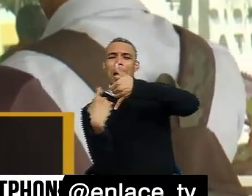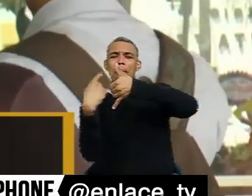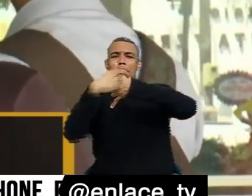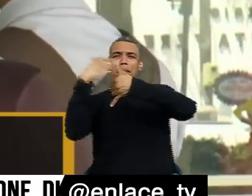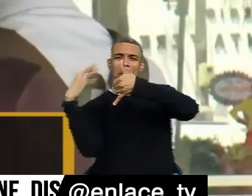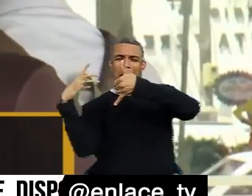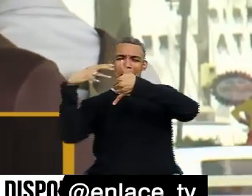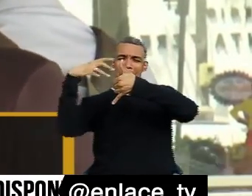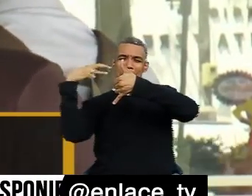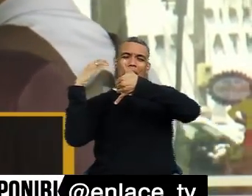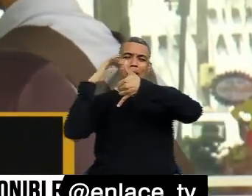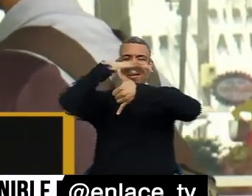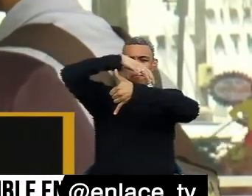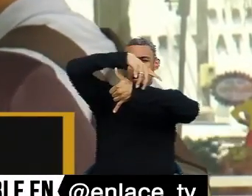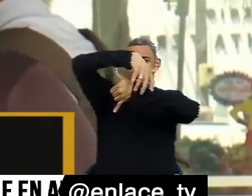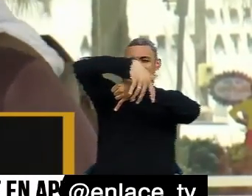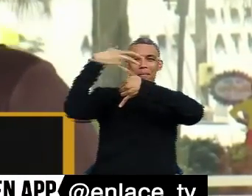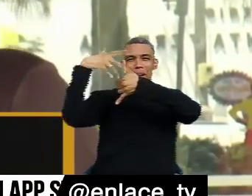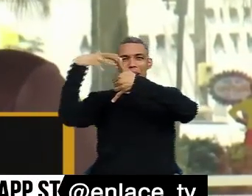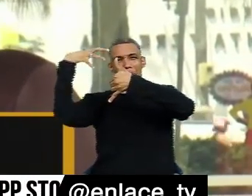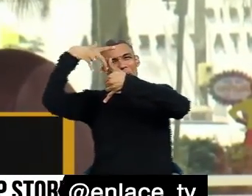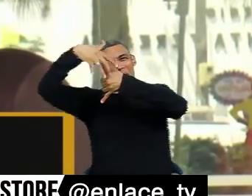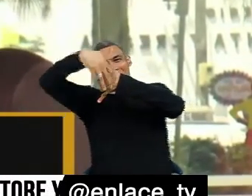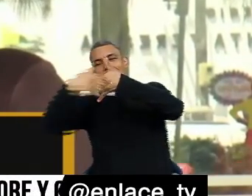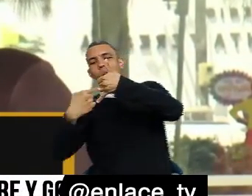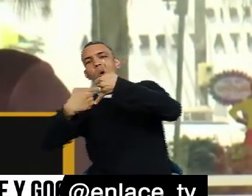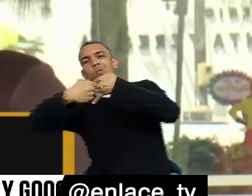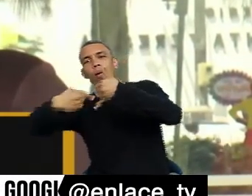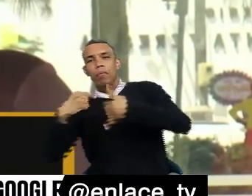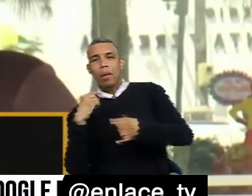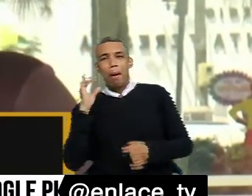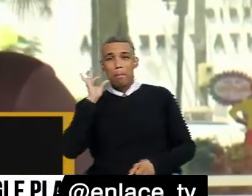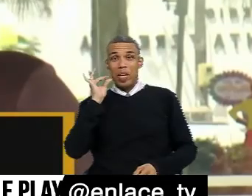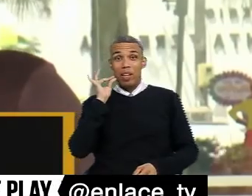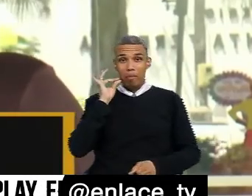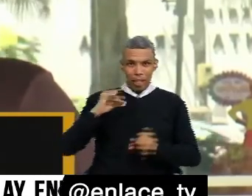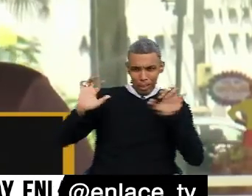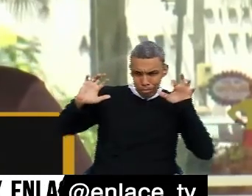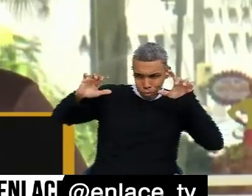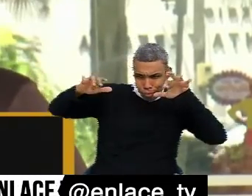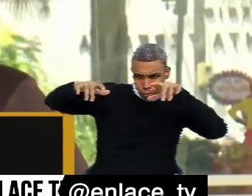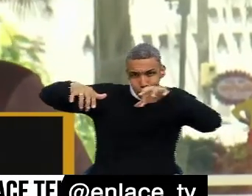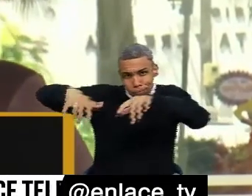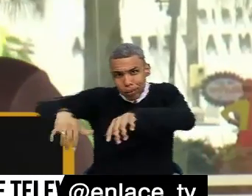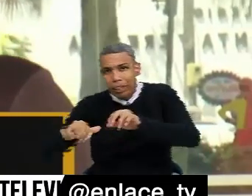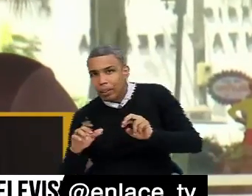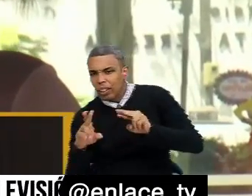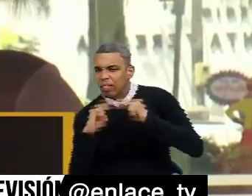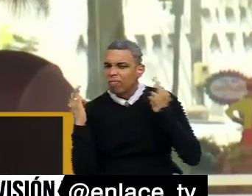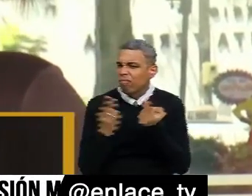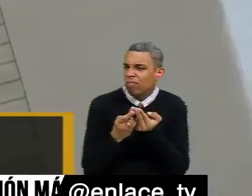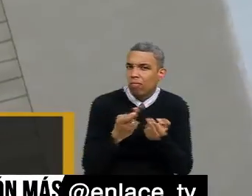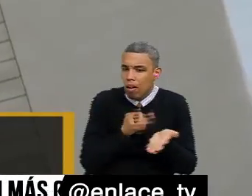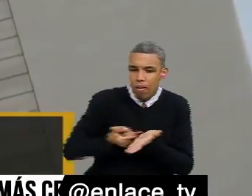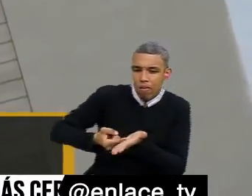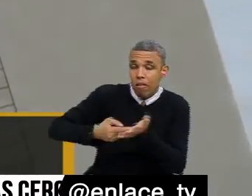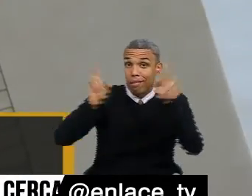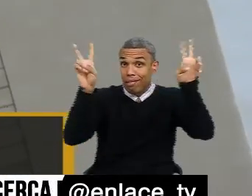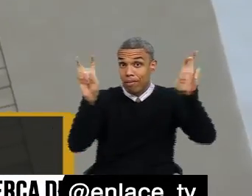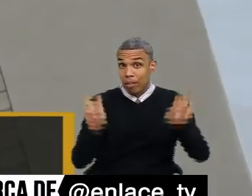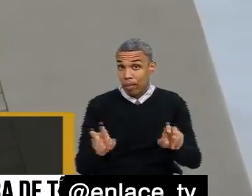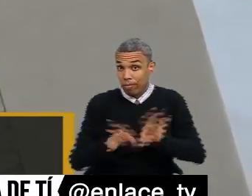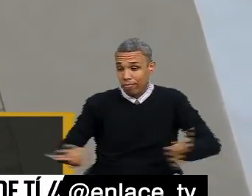pues asistimos con un anhelo muy importante debido a que allí se van a tratar algunos temas de relevancia a nivel nacional. Durante